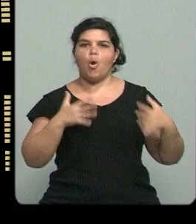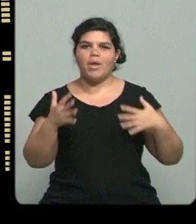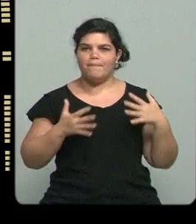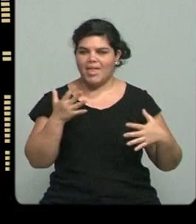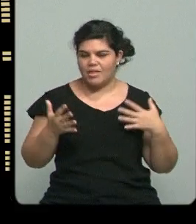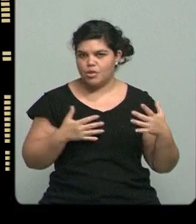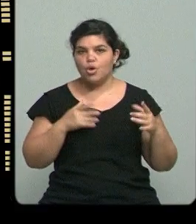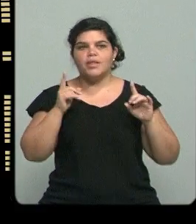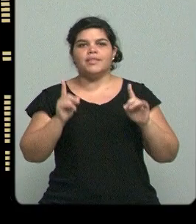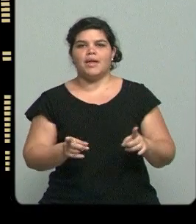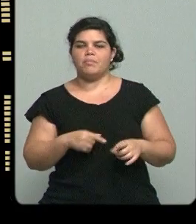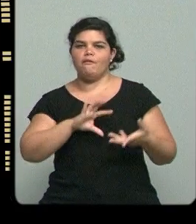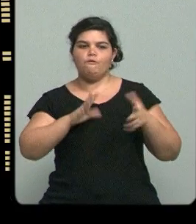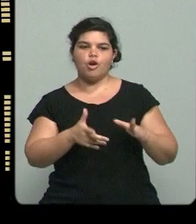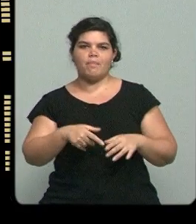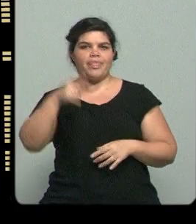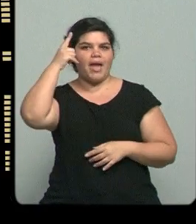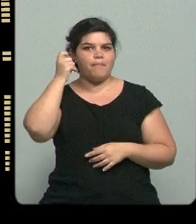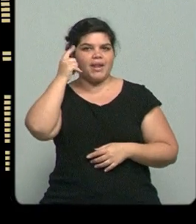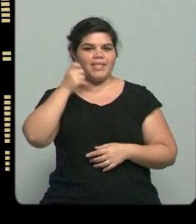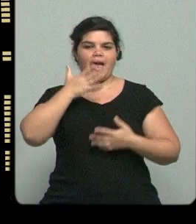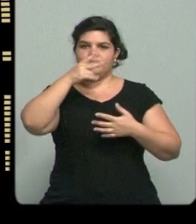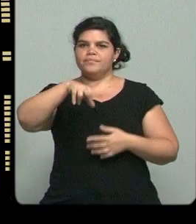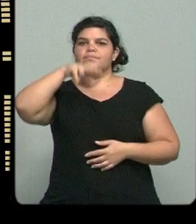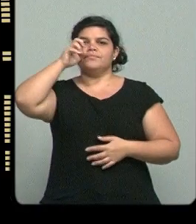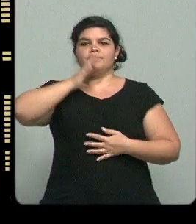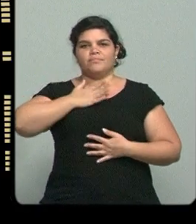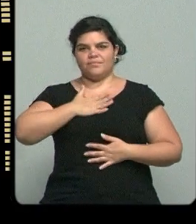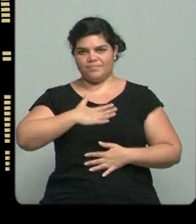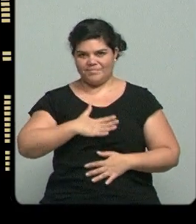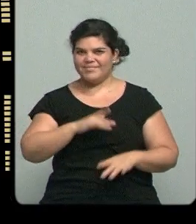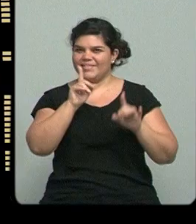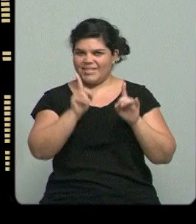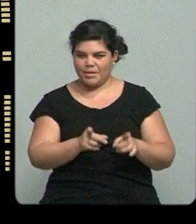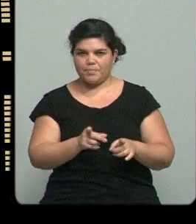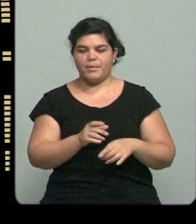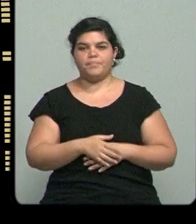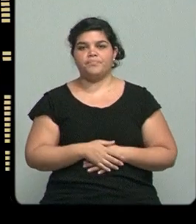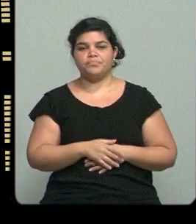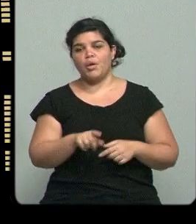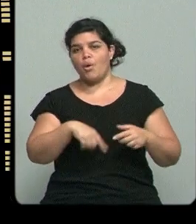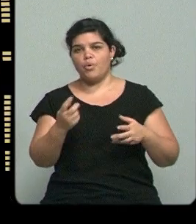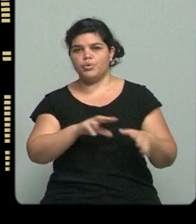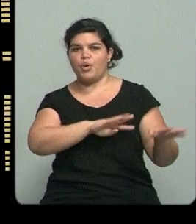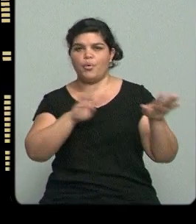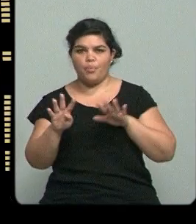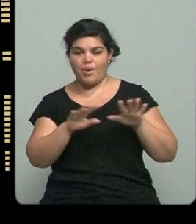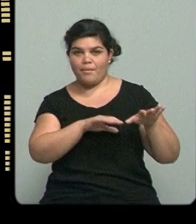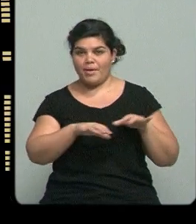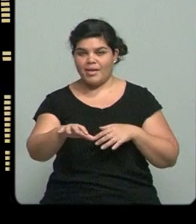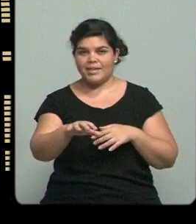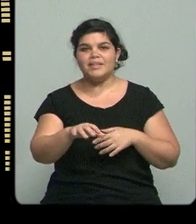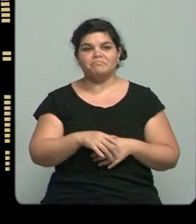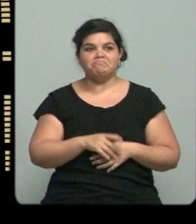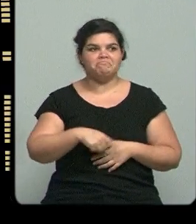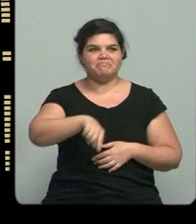todo lo que tiene que ver con técnicas de relajación. Y tenemos un ámbito bueno, con el que